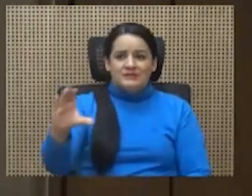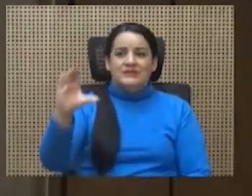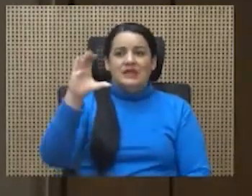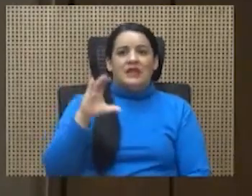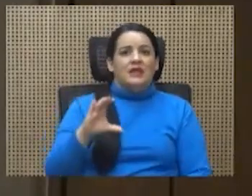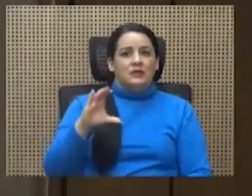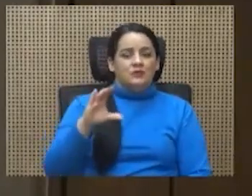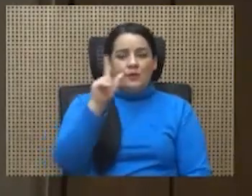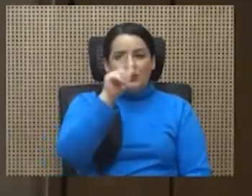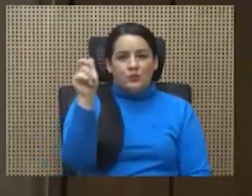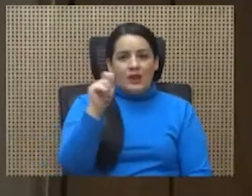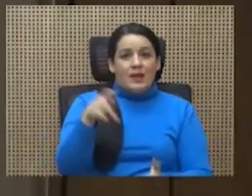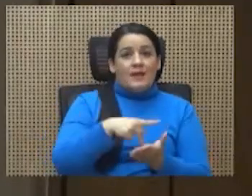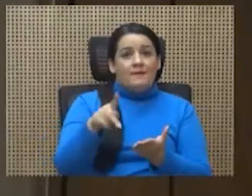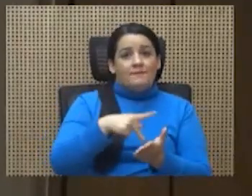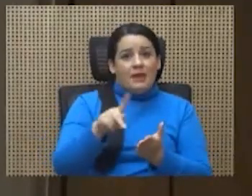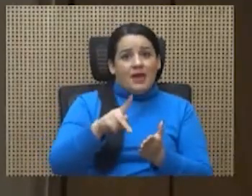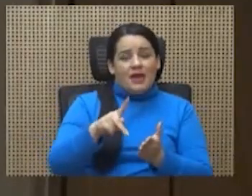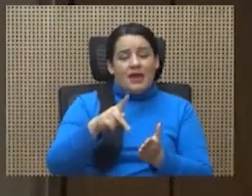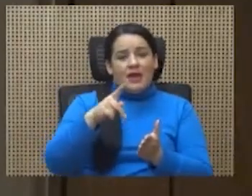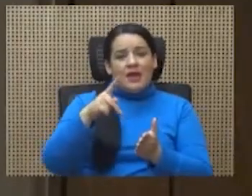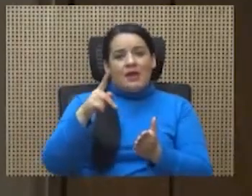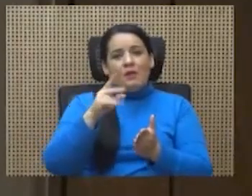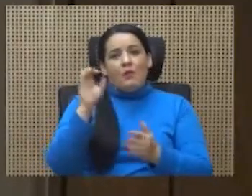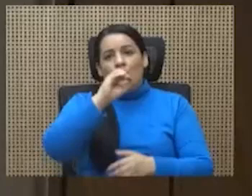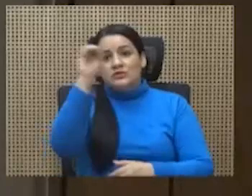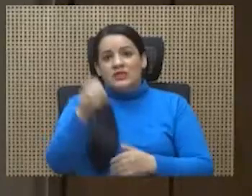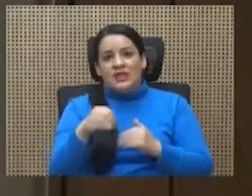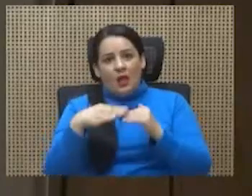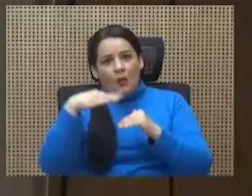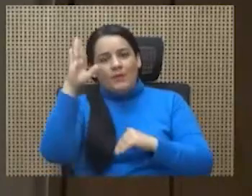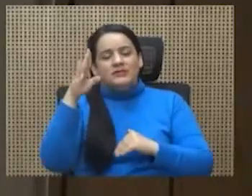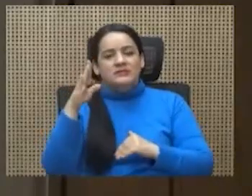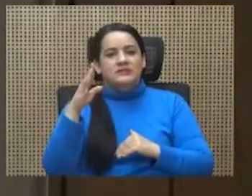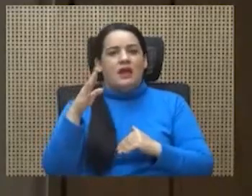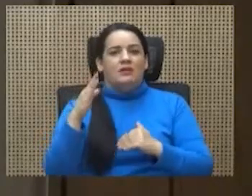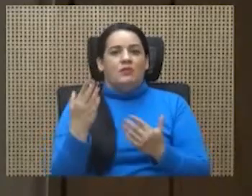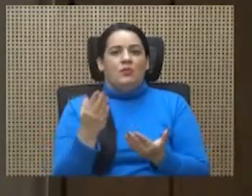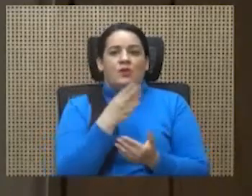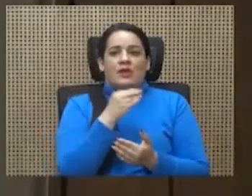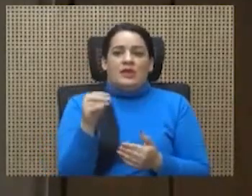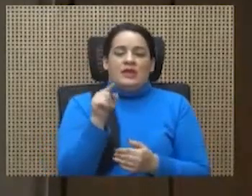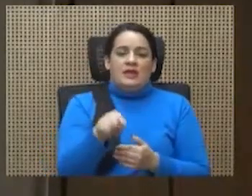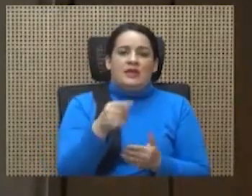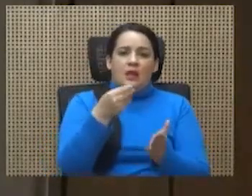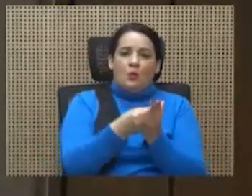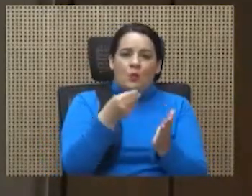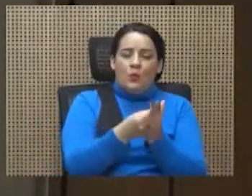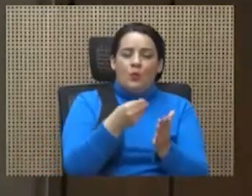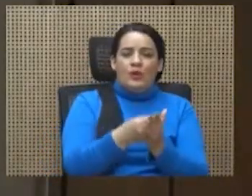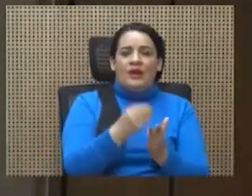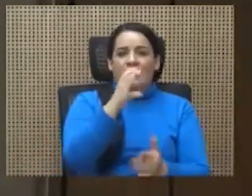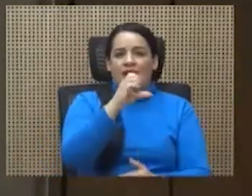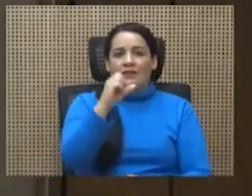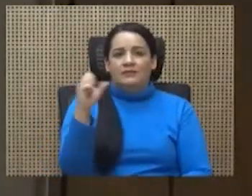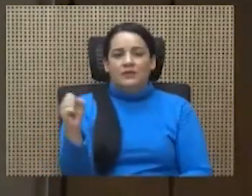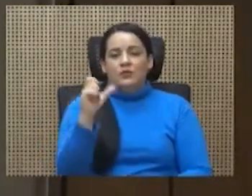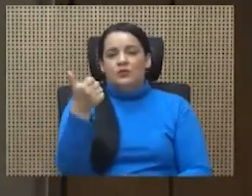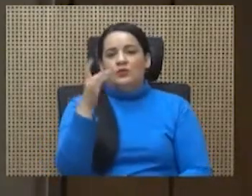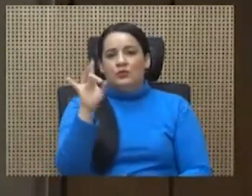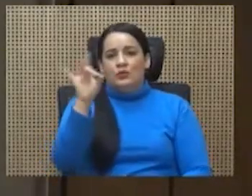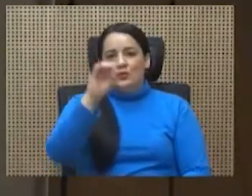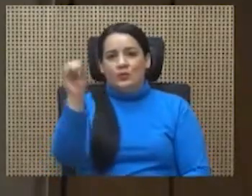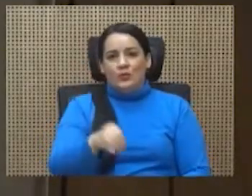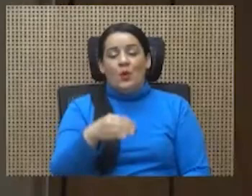altas y paga en la seguridad social o le cobran en la seguridad social hasta un 18% cuando al